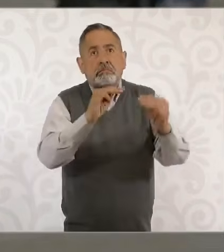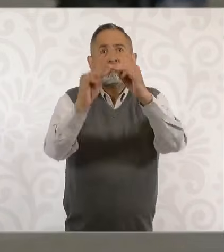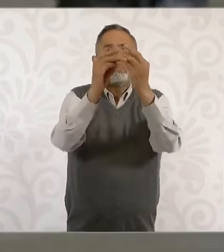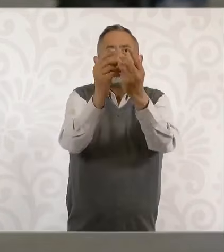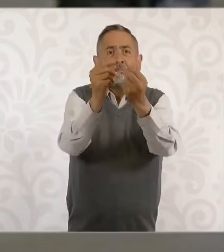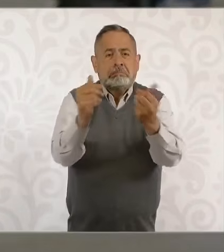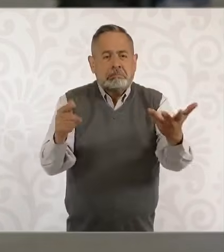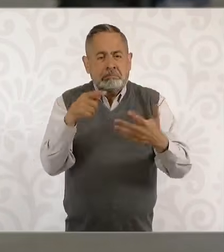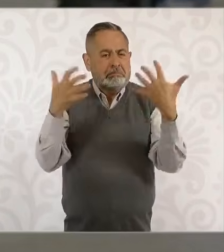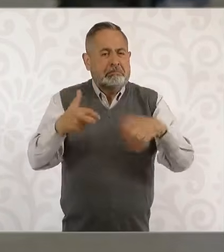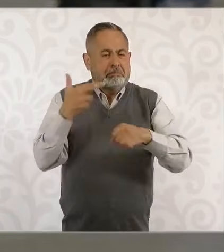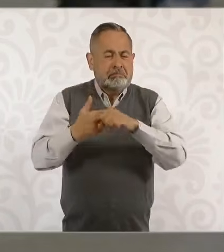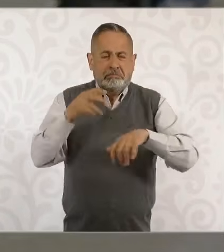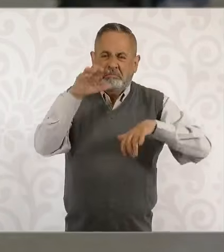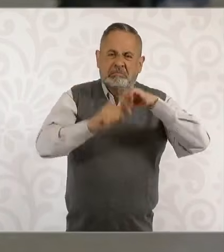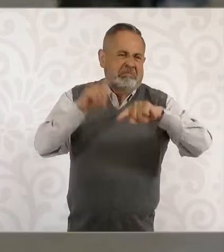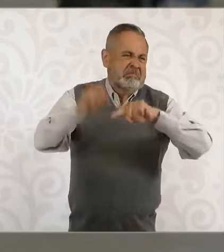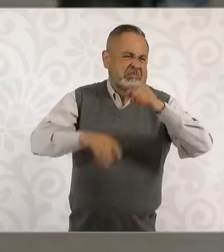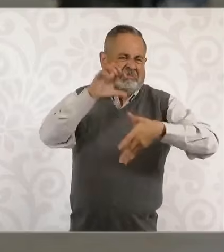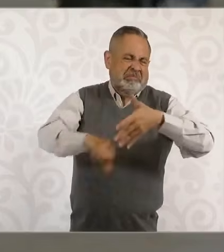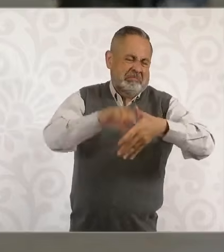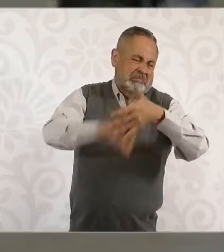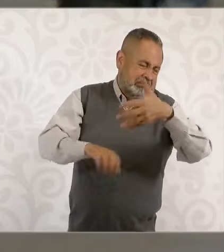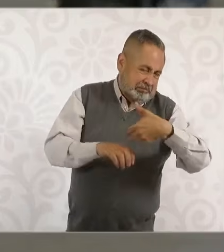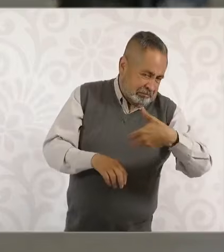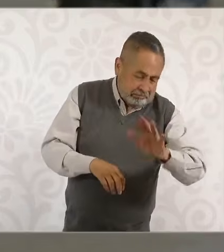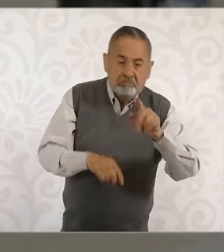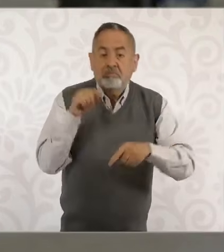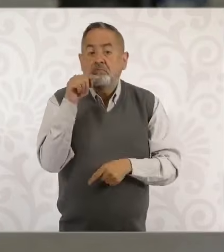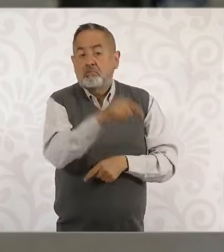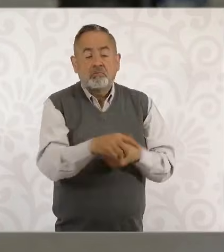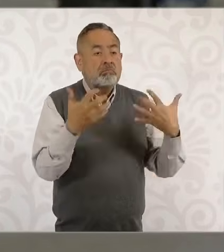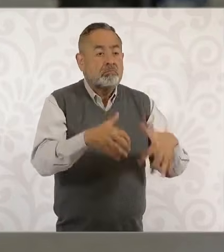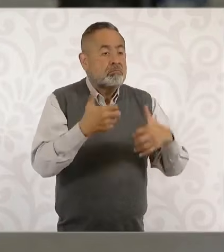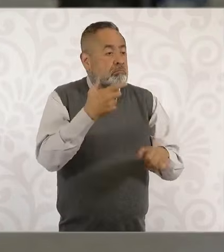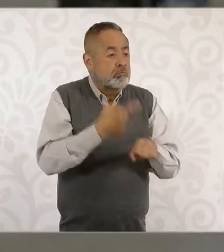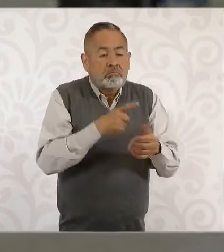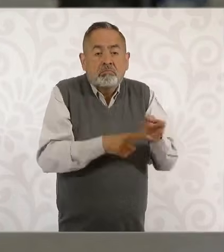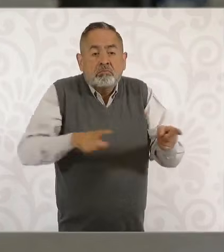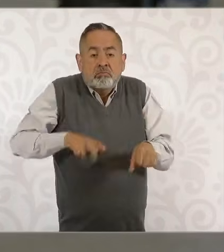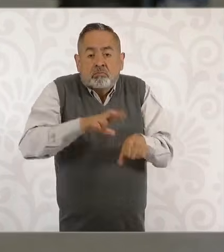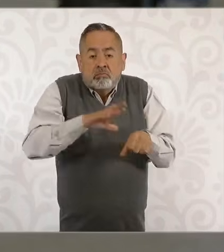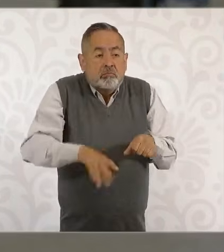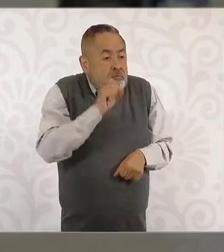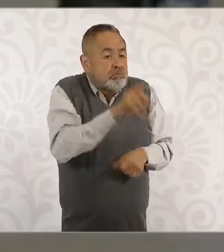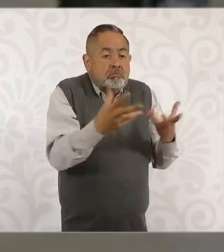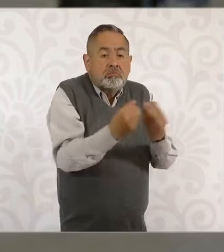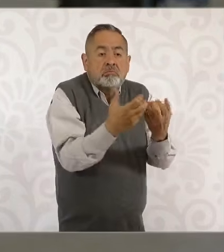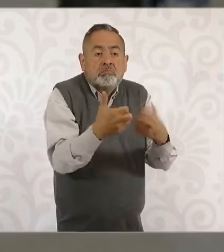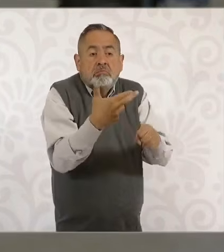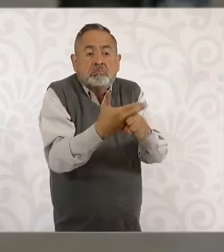por estas empresas y el urbano depredador. Las operaciones inmobiliarias de la gobernadora fueron directamente con empresas de